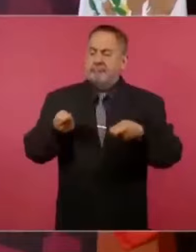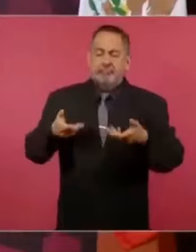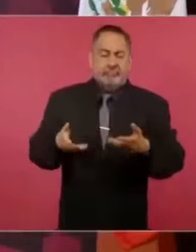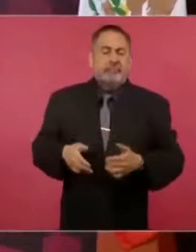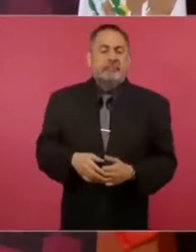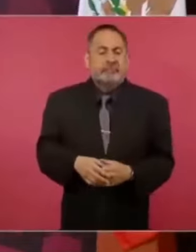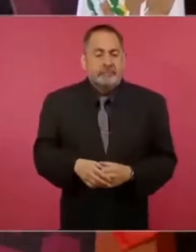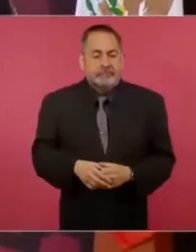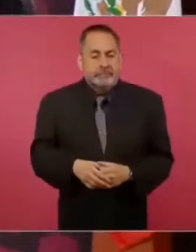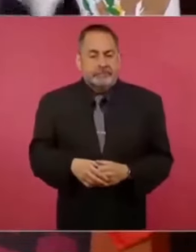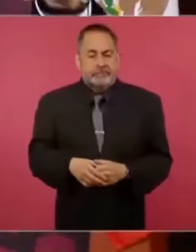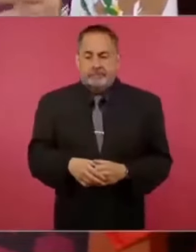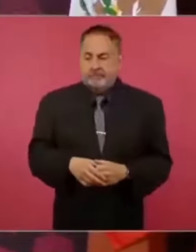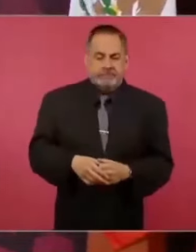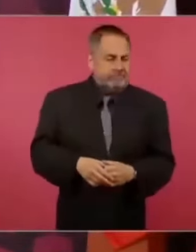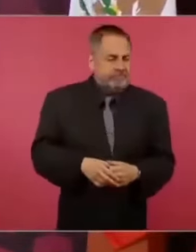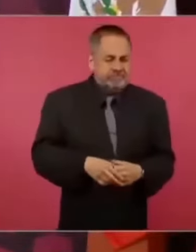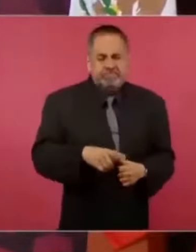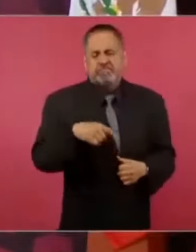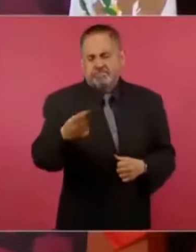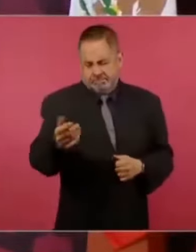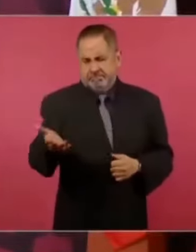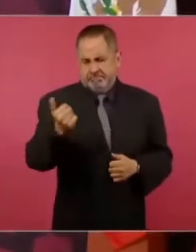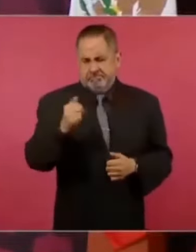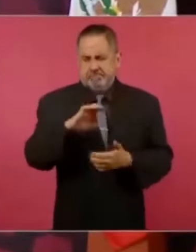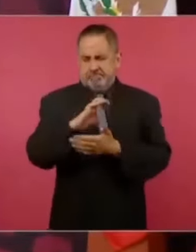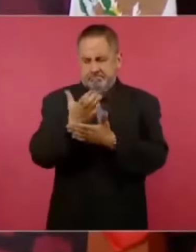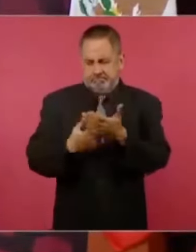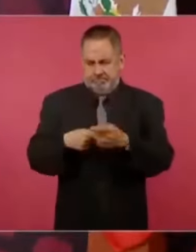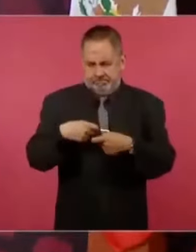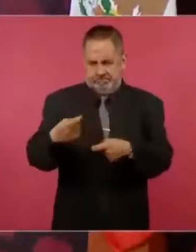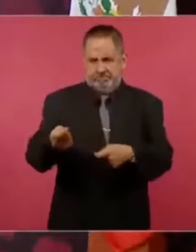burocráticos contrataban a